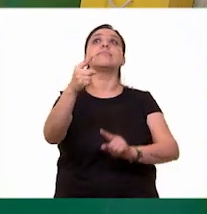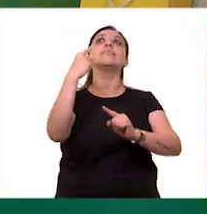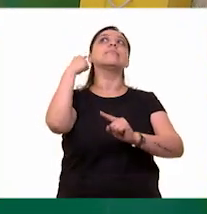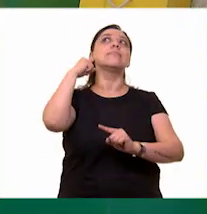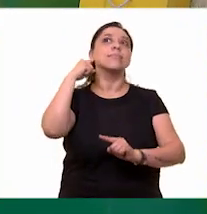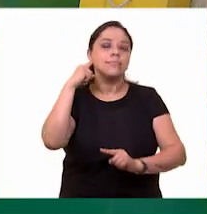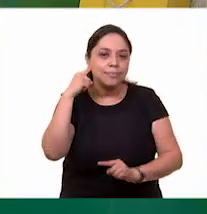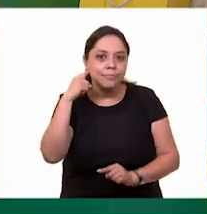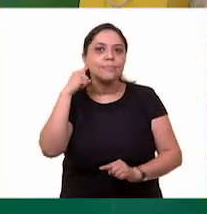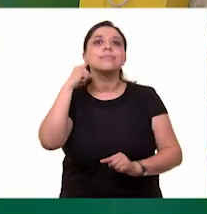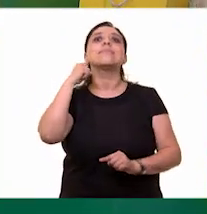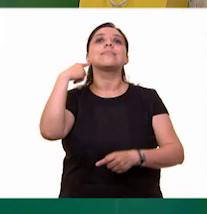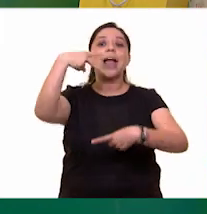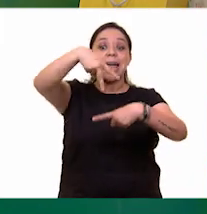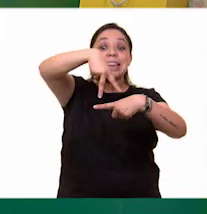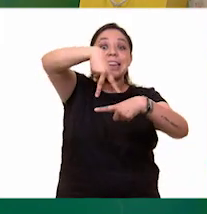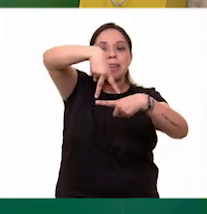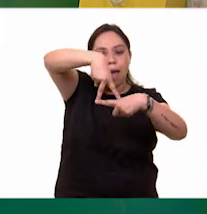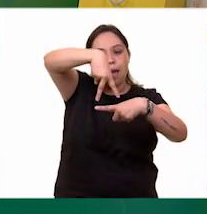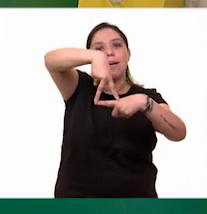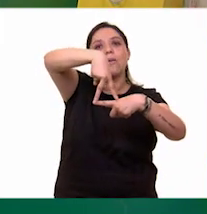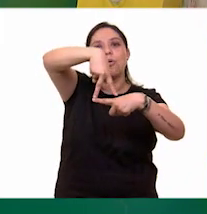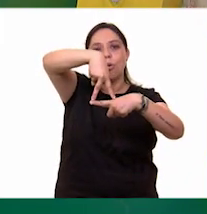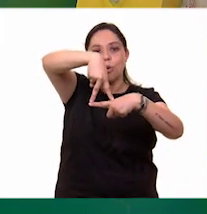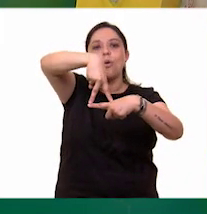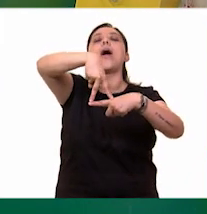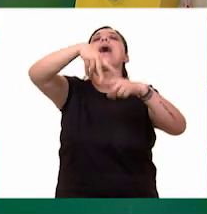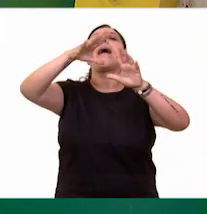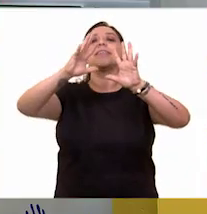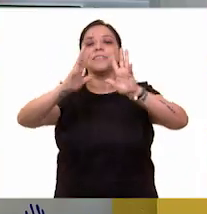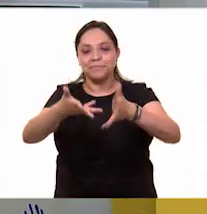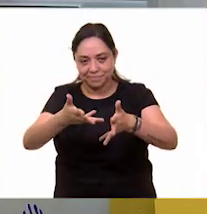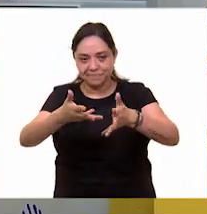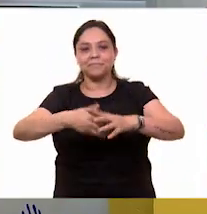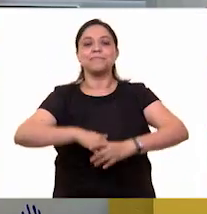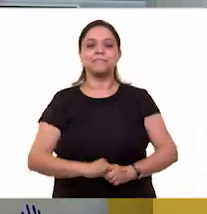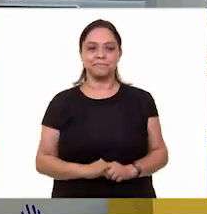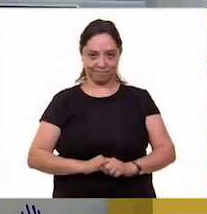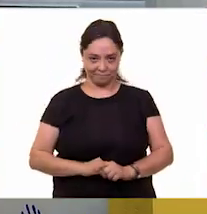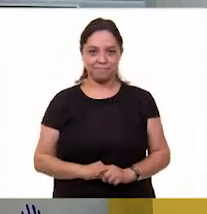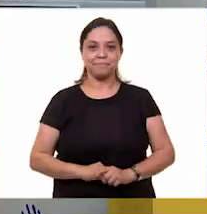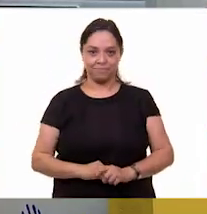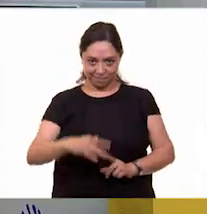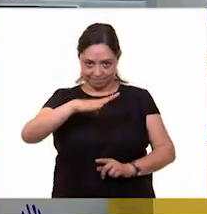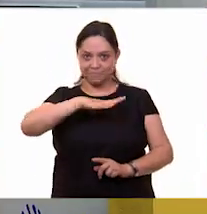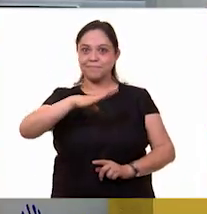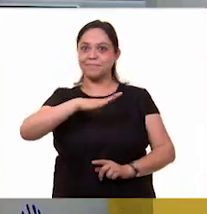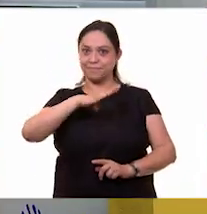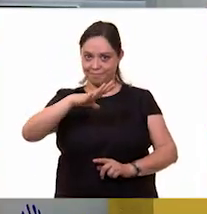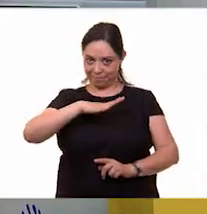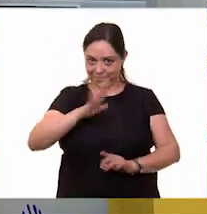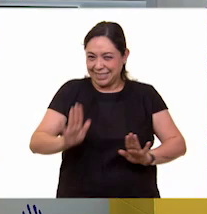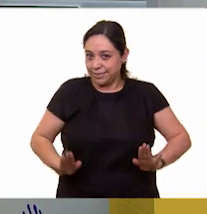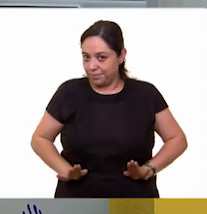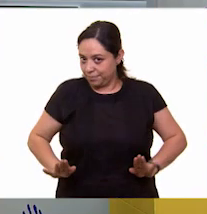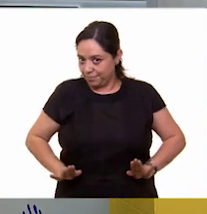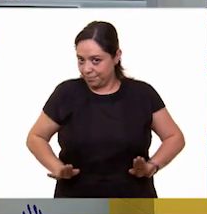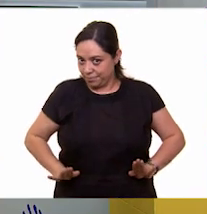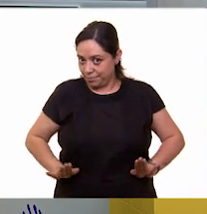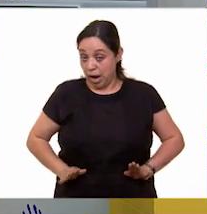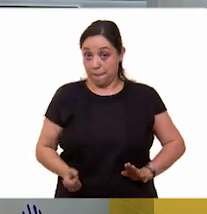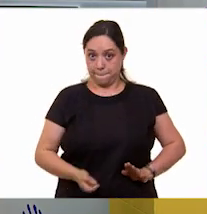¡Triángulo! Ajá. Triángulo. Triángulo, muy bien. Bueno, entonces ya tenemos aquí nuestra primera característica.